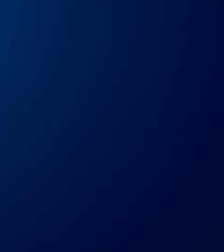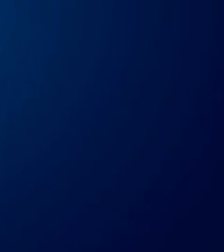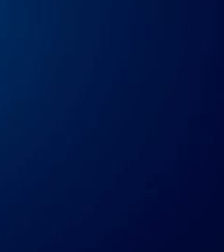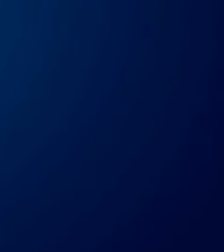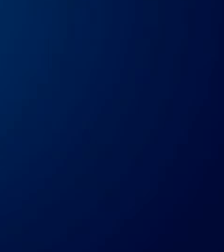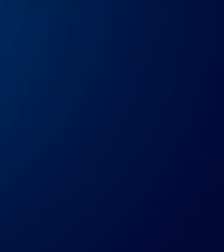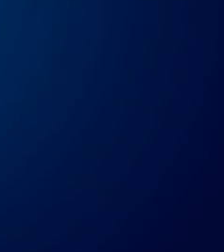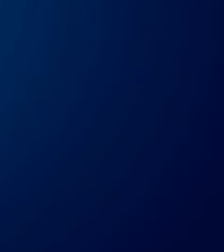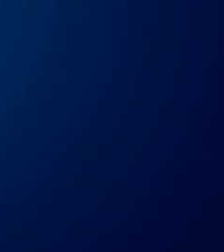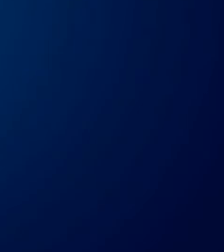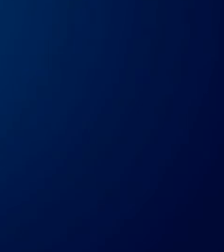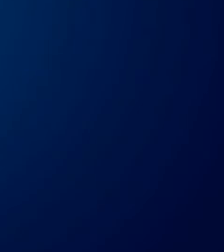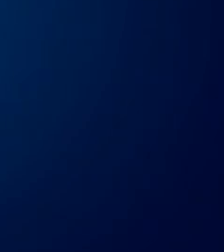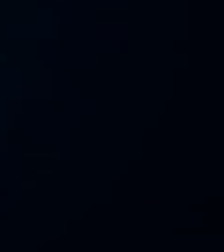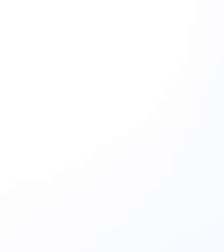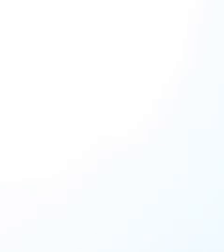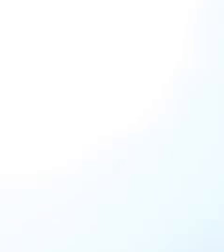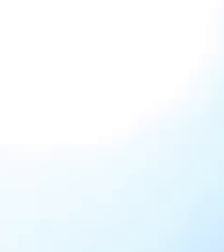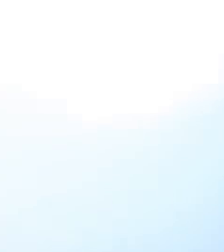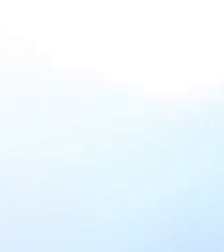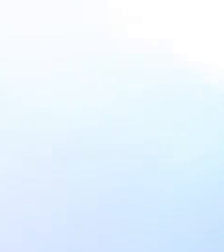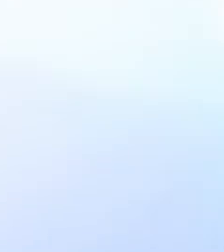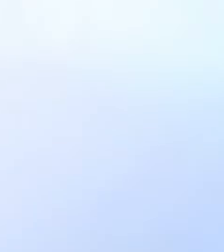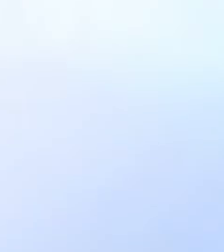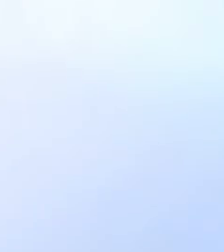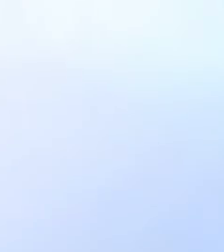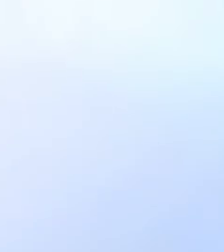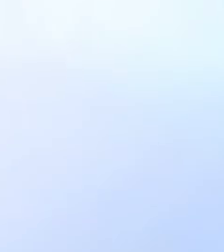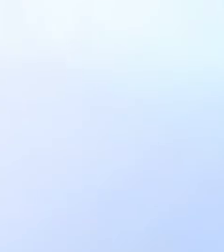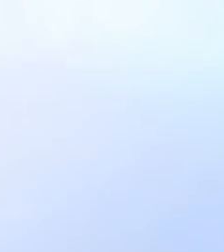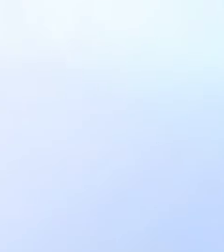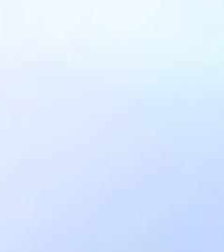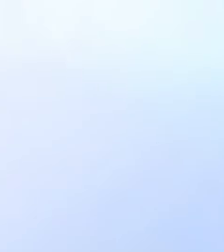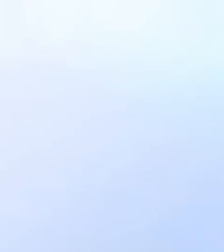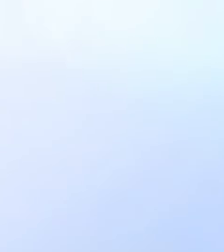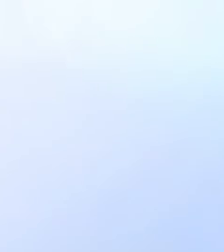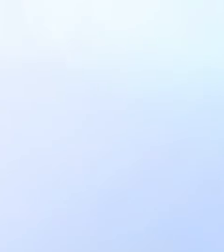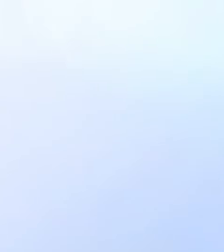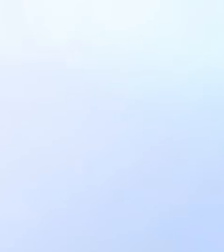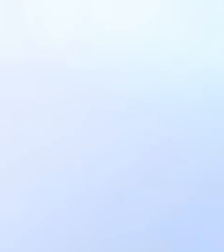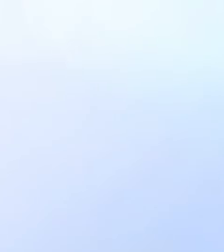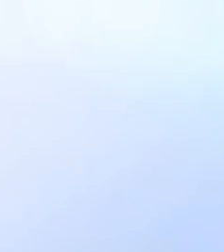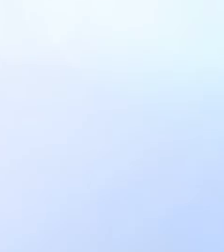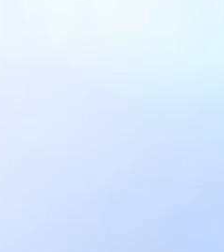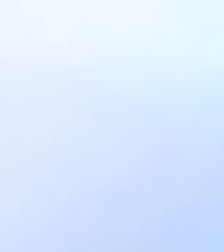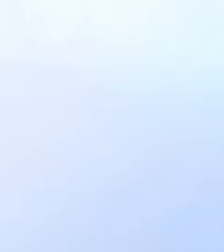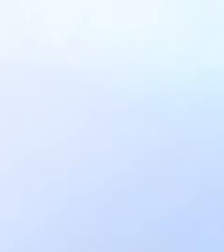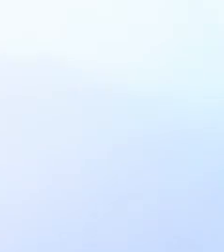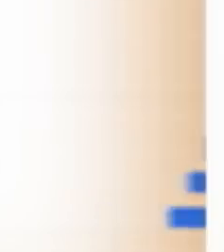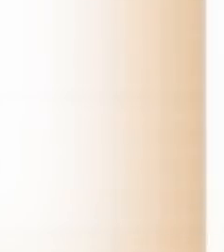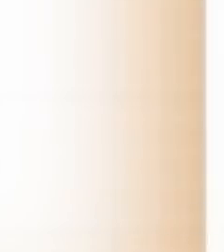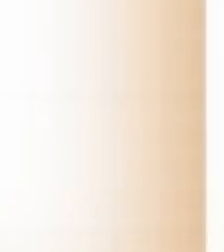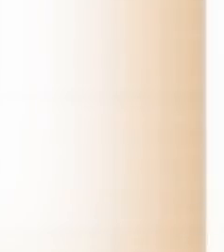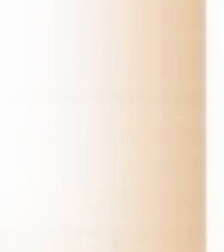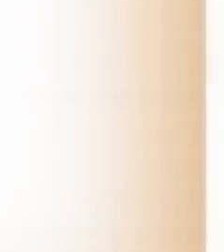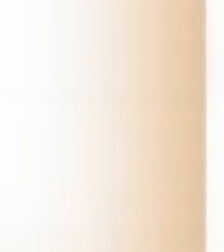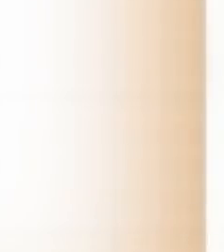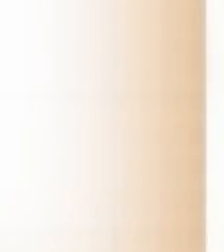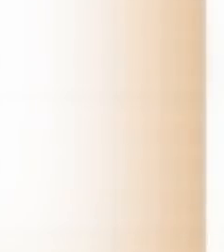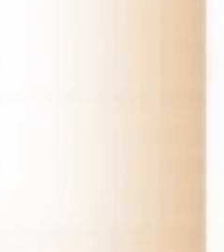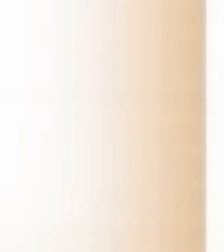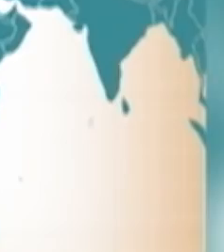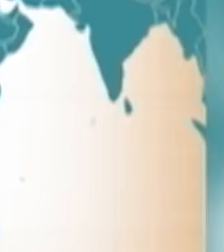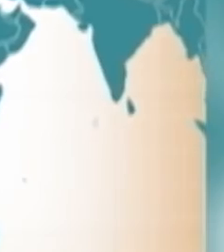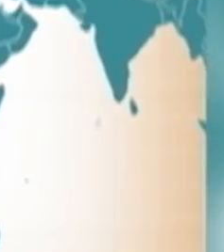Rica Televisión. El 4 de noviembre a las 9:30 de la noche en Documentales UNED, damos